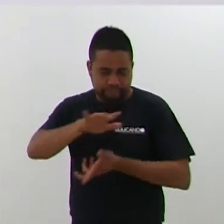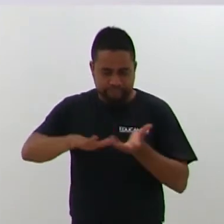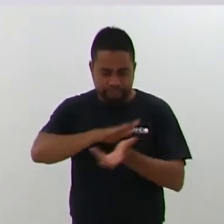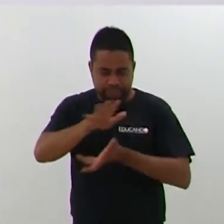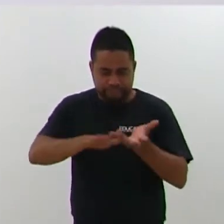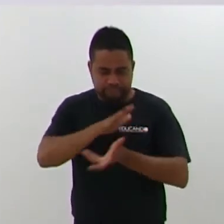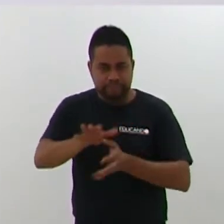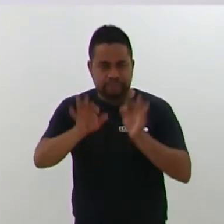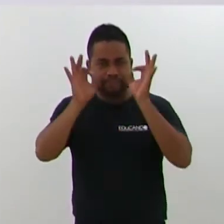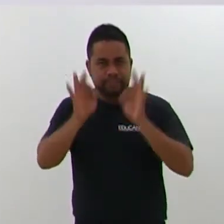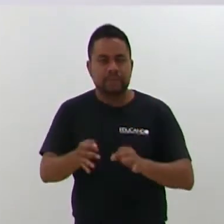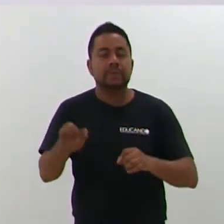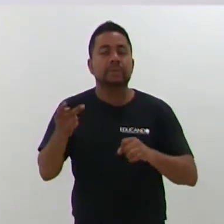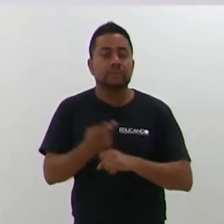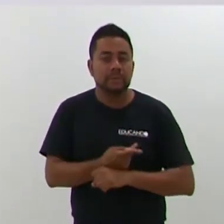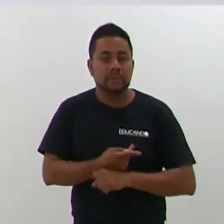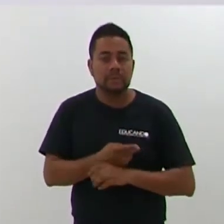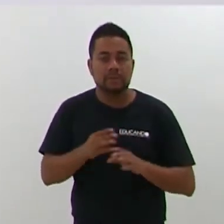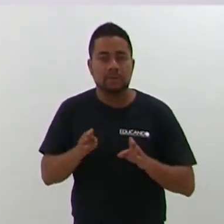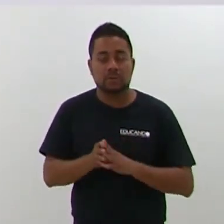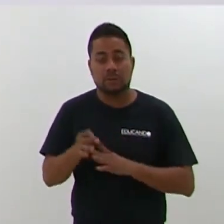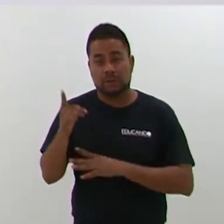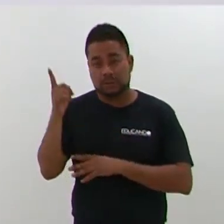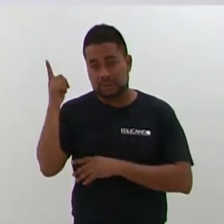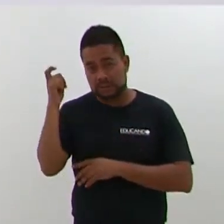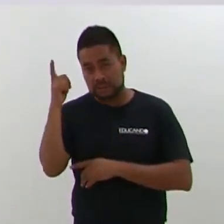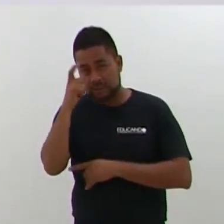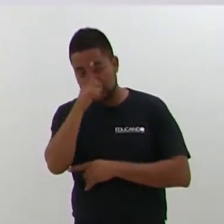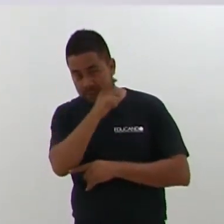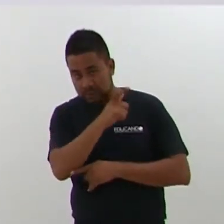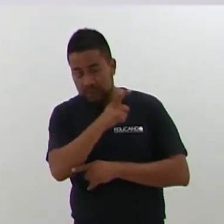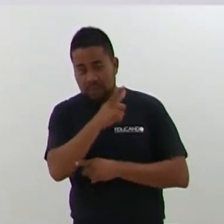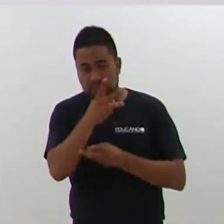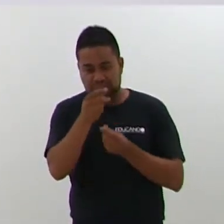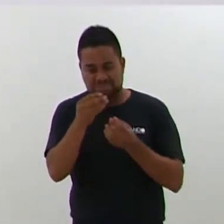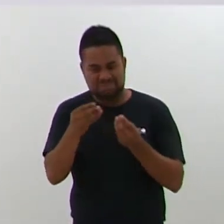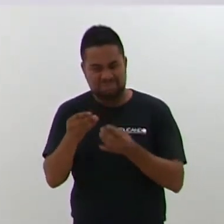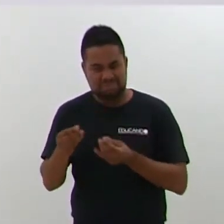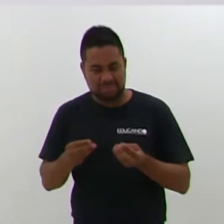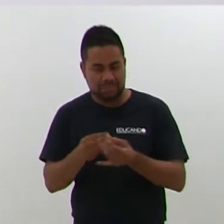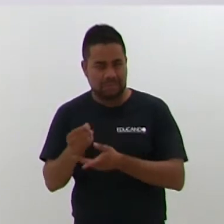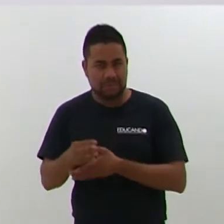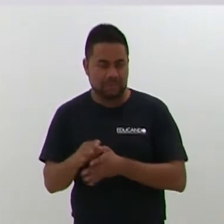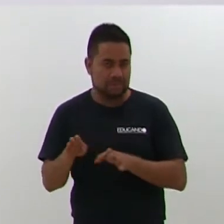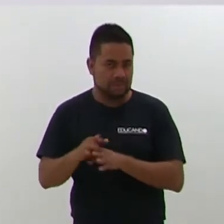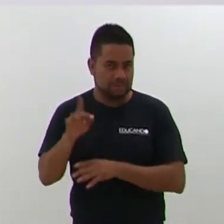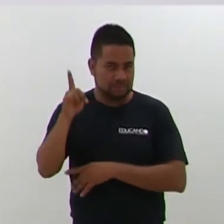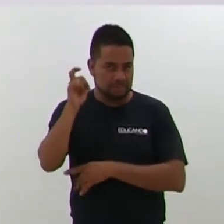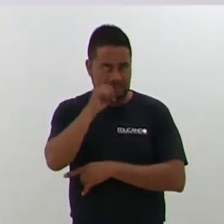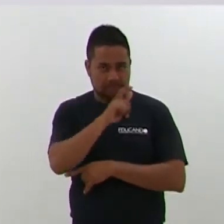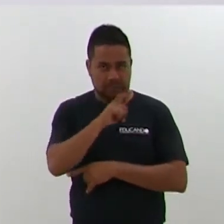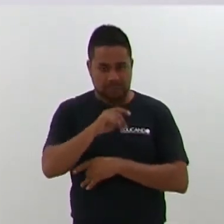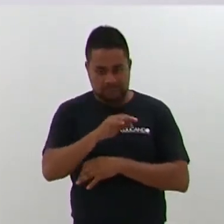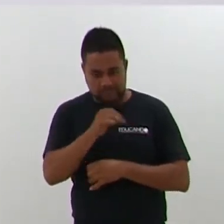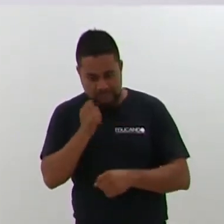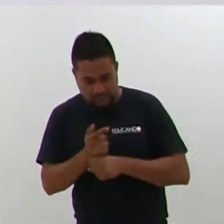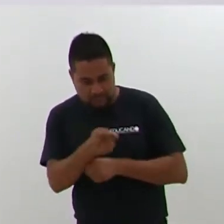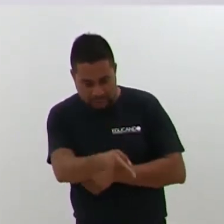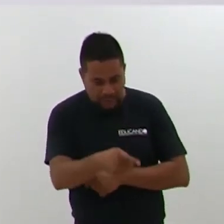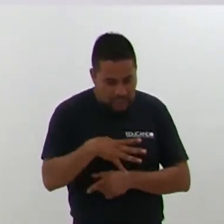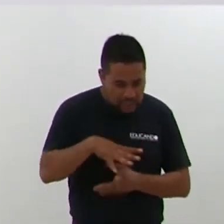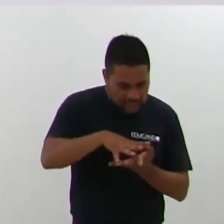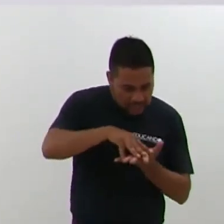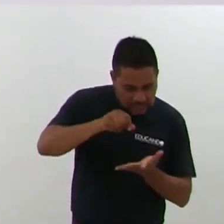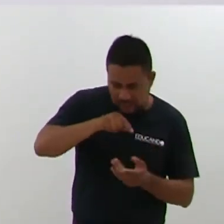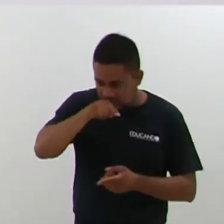bien, ¿qué es lo que pasa? Que muy difícilmente, y la trituran además, muy difícilmente podemos distinguir, ¡ay, aquí está la